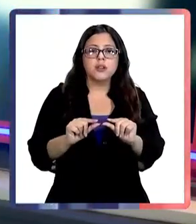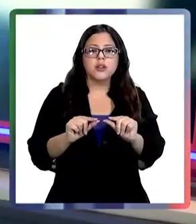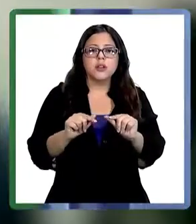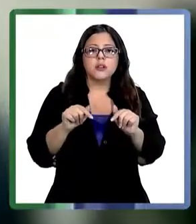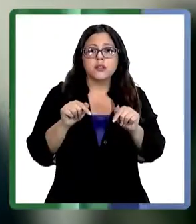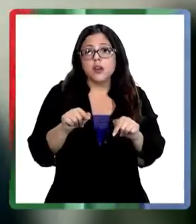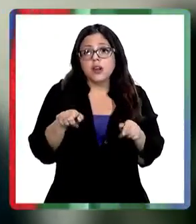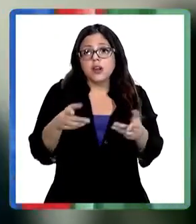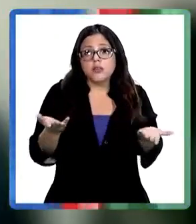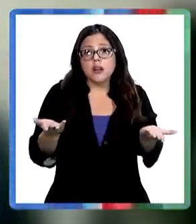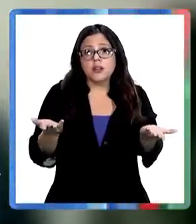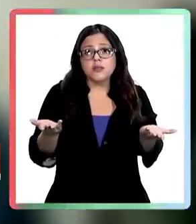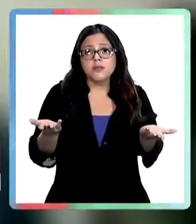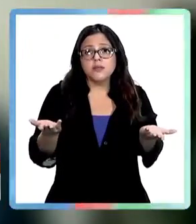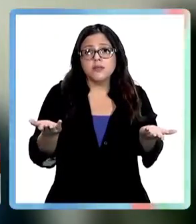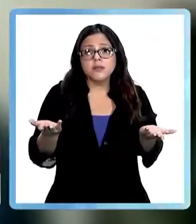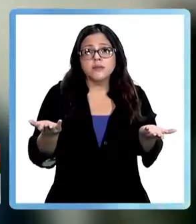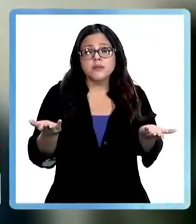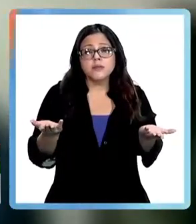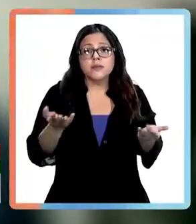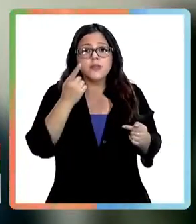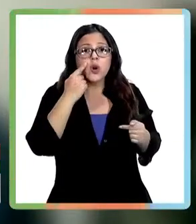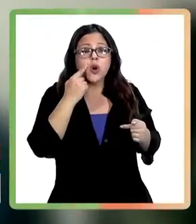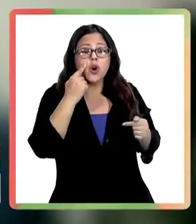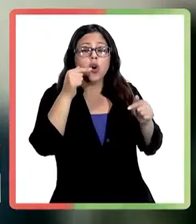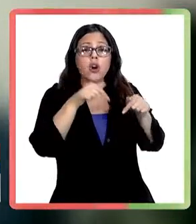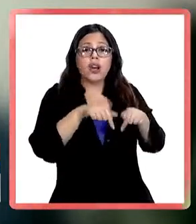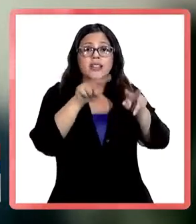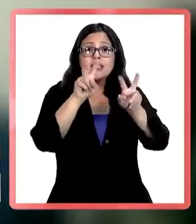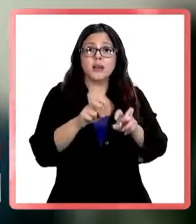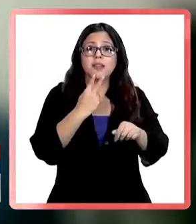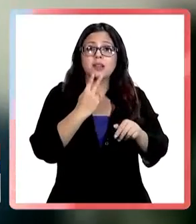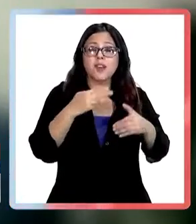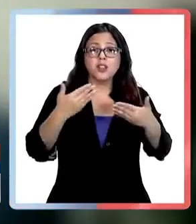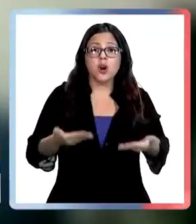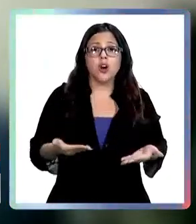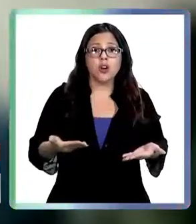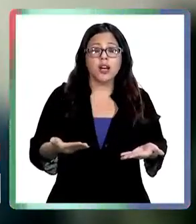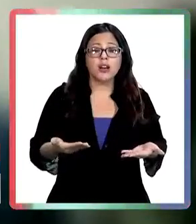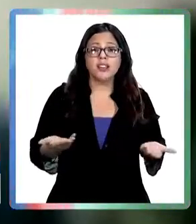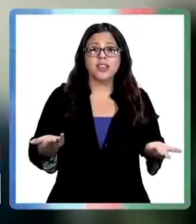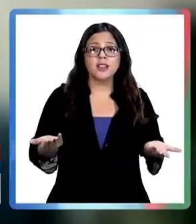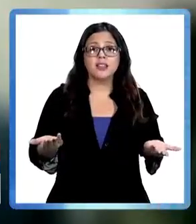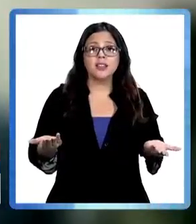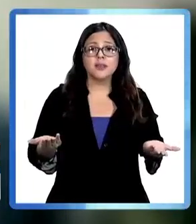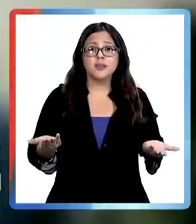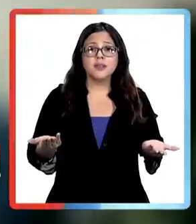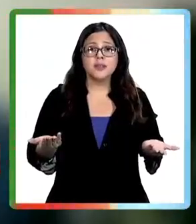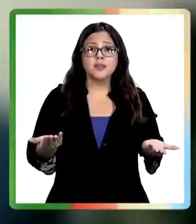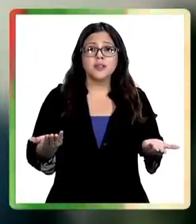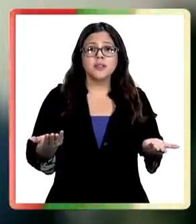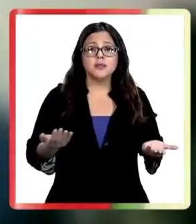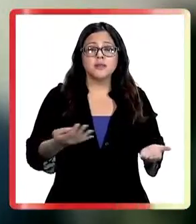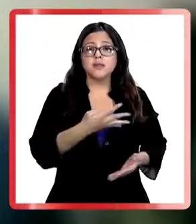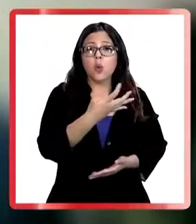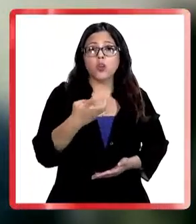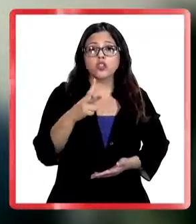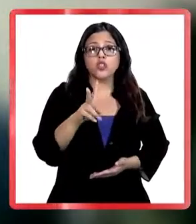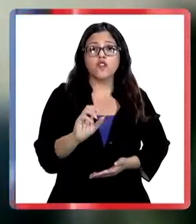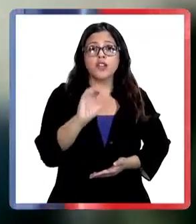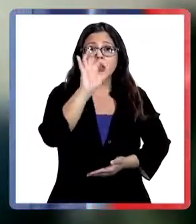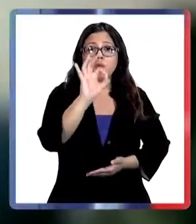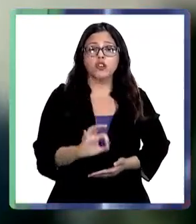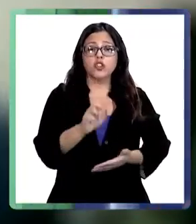¿eh? Nos desplazamos. Este fenómeno que estamos viviendo ahora de tener un